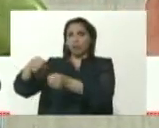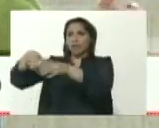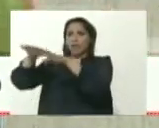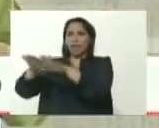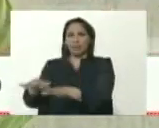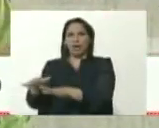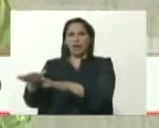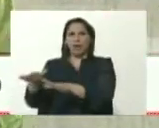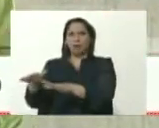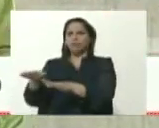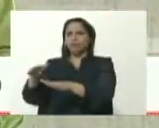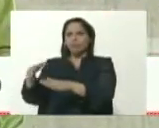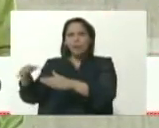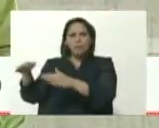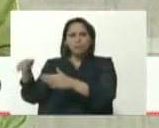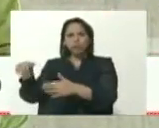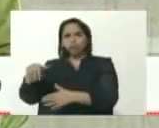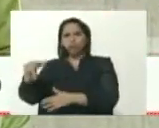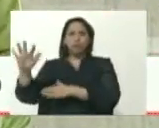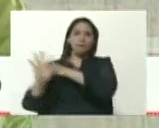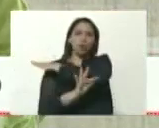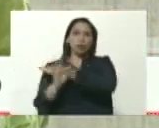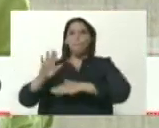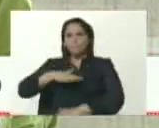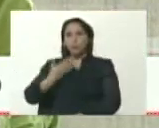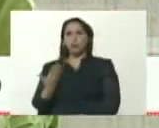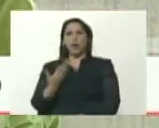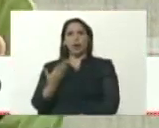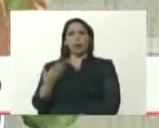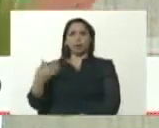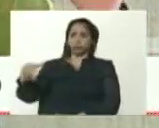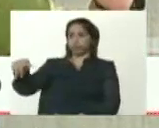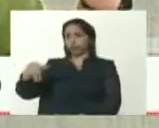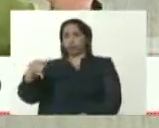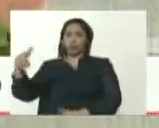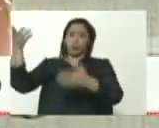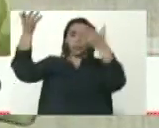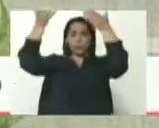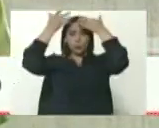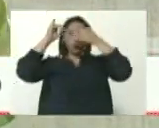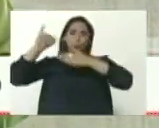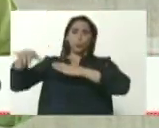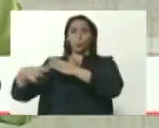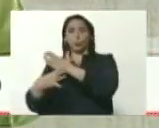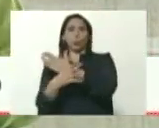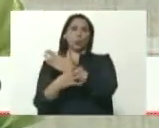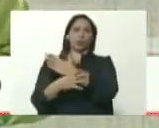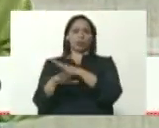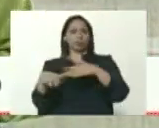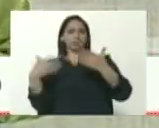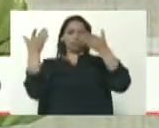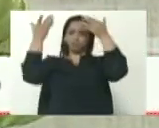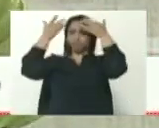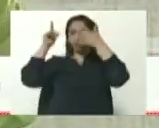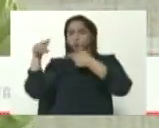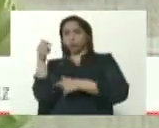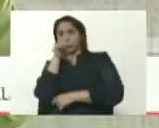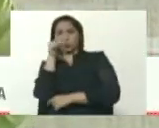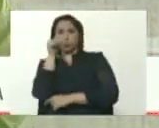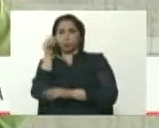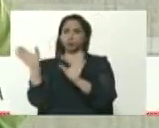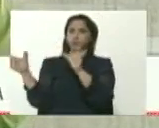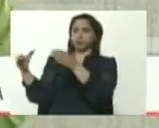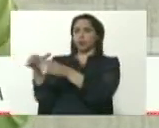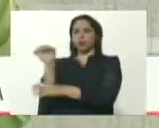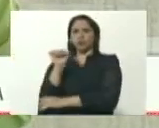paso fronterizo para que pudiera pasar la reina, ¿ah? La reina Guaidó, pase la reina narcotraficante, la reina del